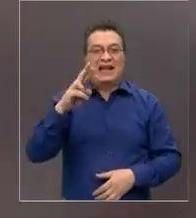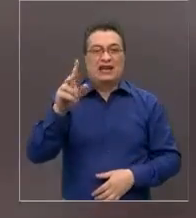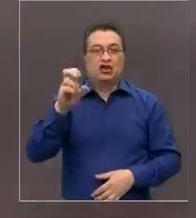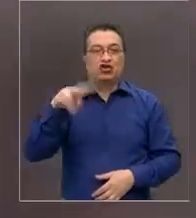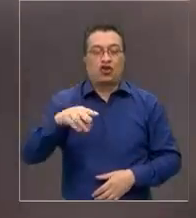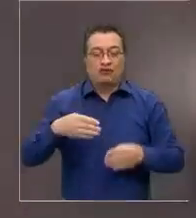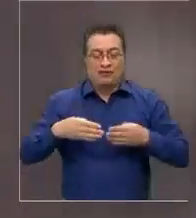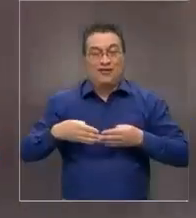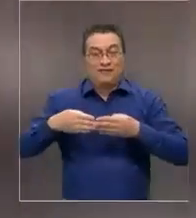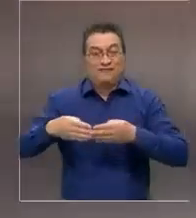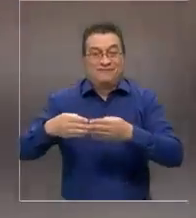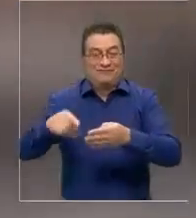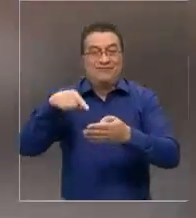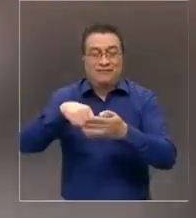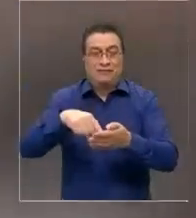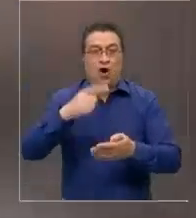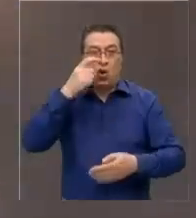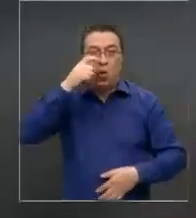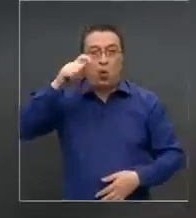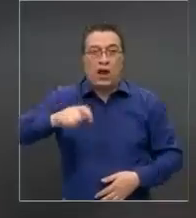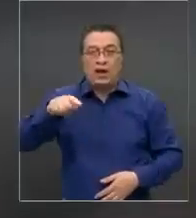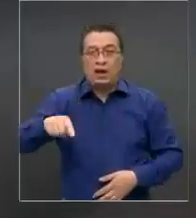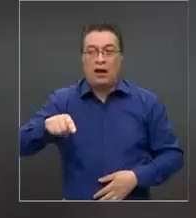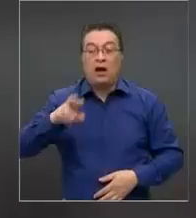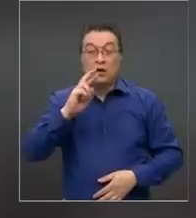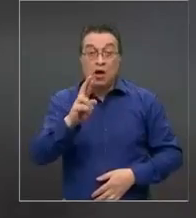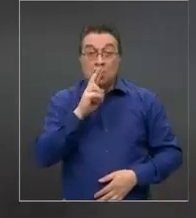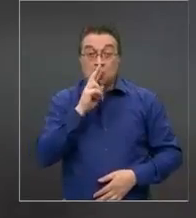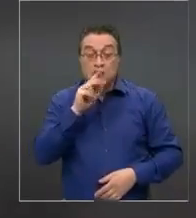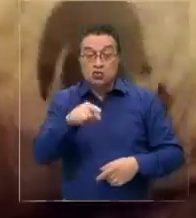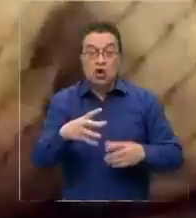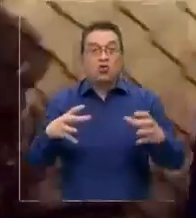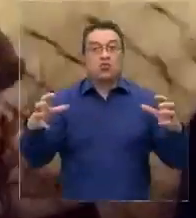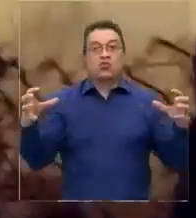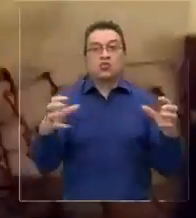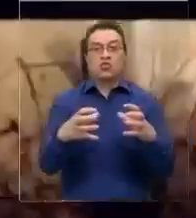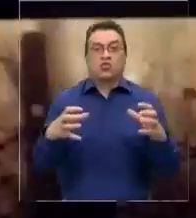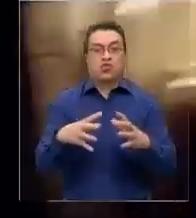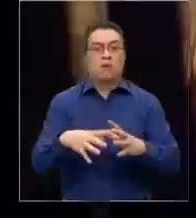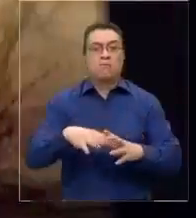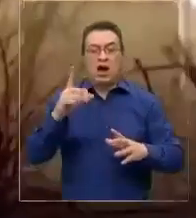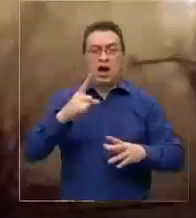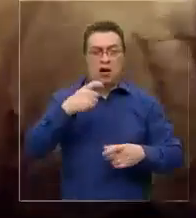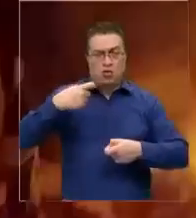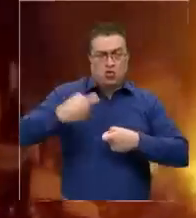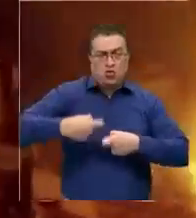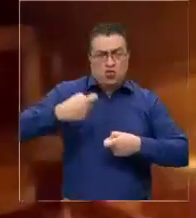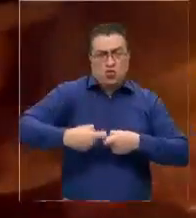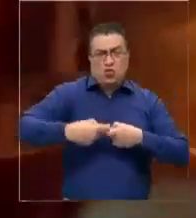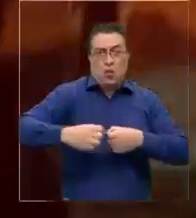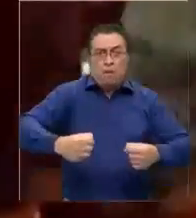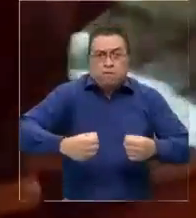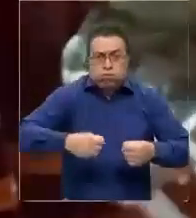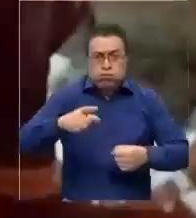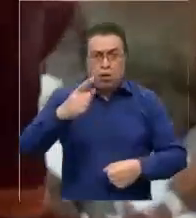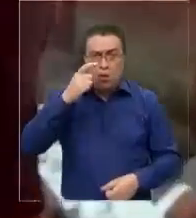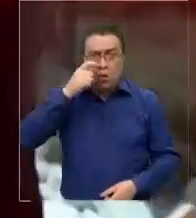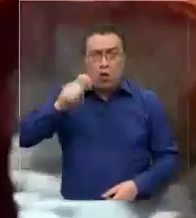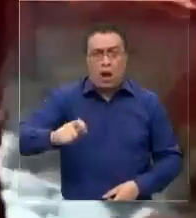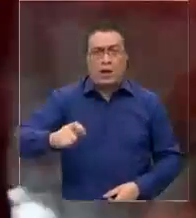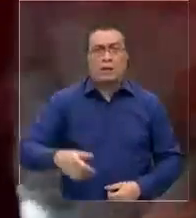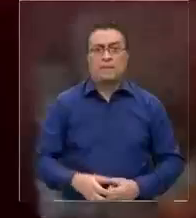portuaria clave de Ucrania. Así, la ofensiva rusa se endurece ante la inesperada resistencia de sus rivales.